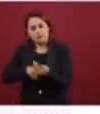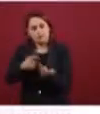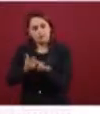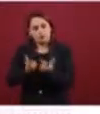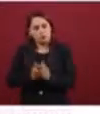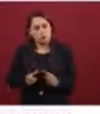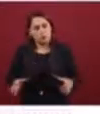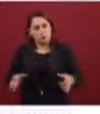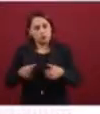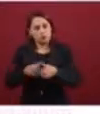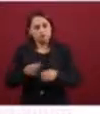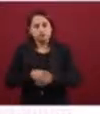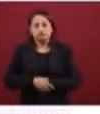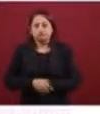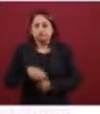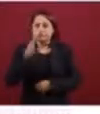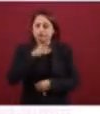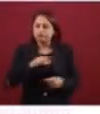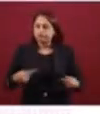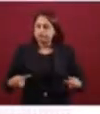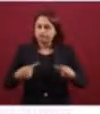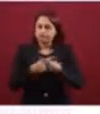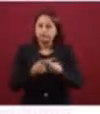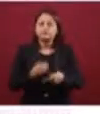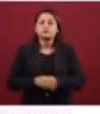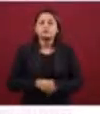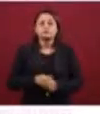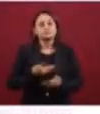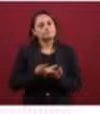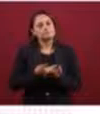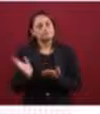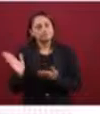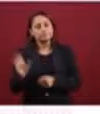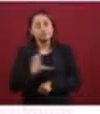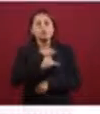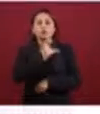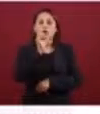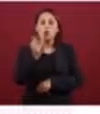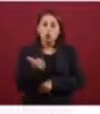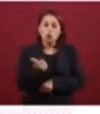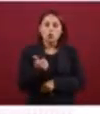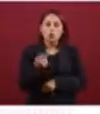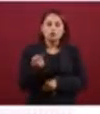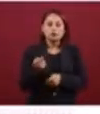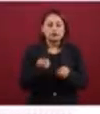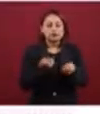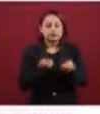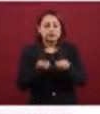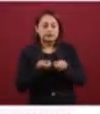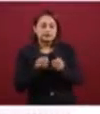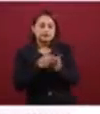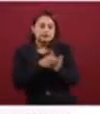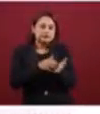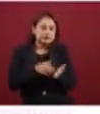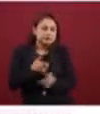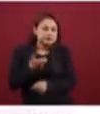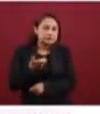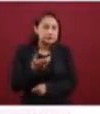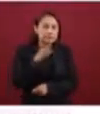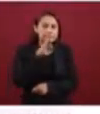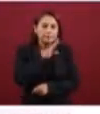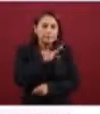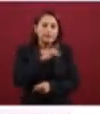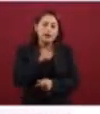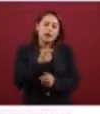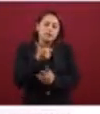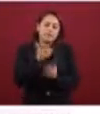ahí está el porcentaje. Medidas de austeridad, que es el 46%, hubo renuncias